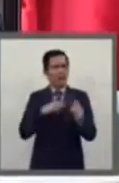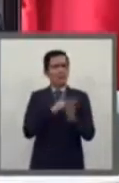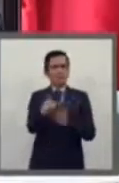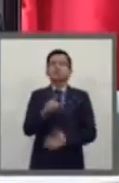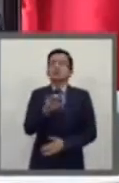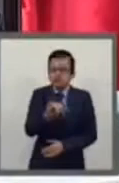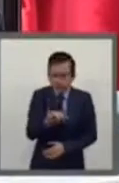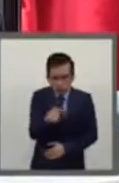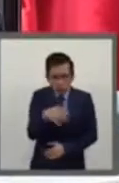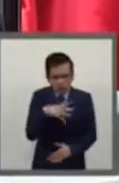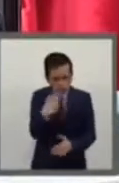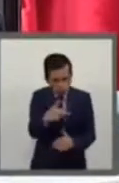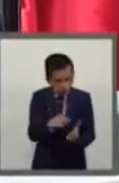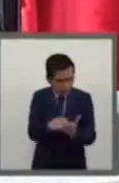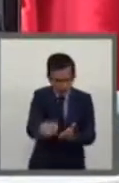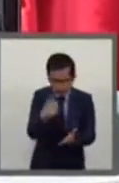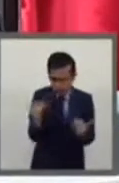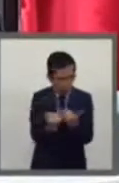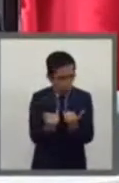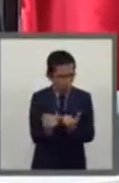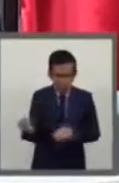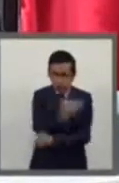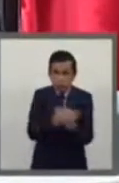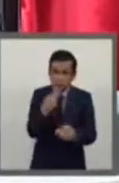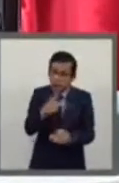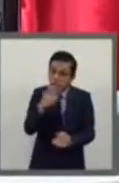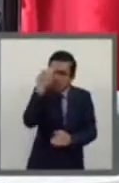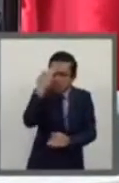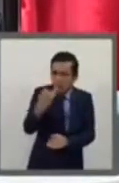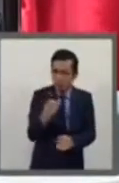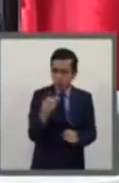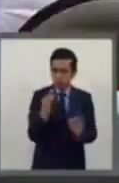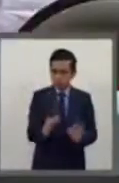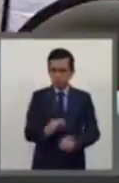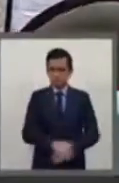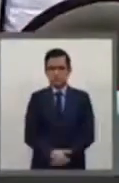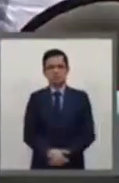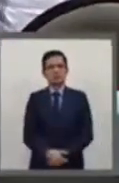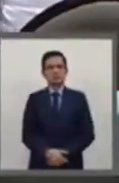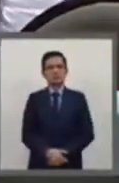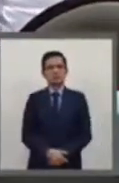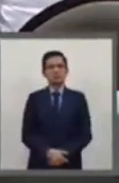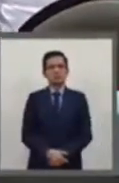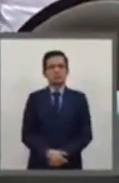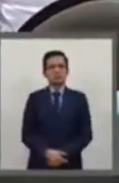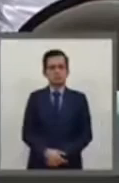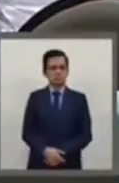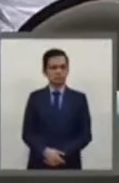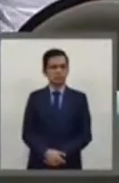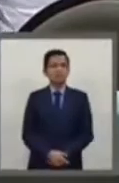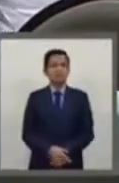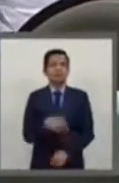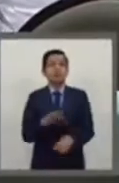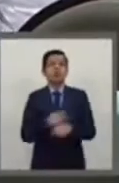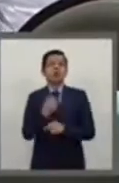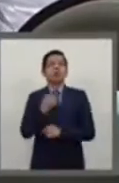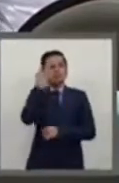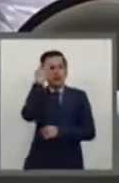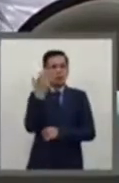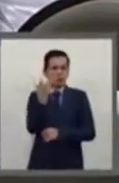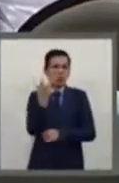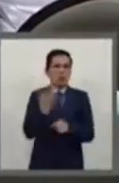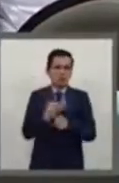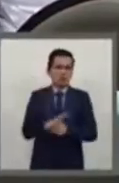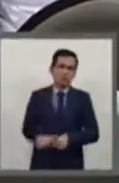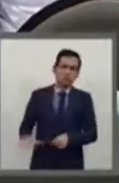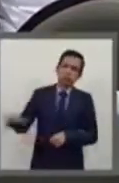derecho, como todos los demás, en el momento procesal oportuno, diputado. Por la situación que estamos viviendo,